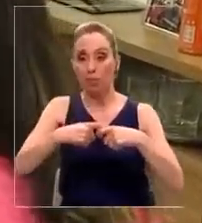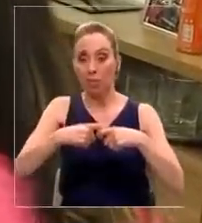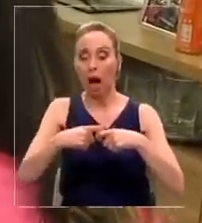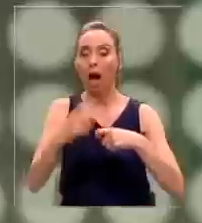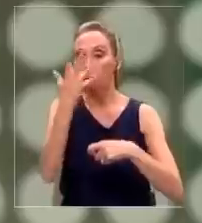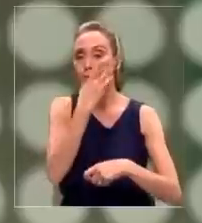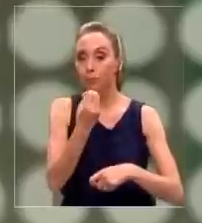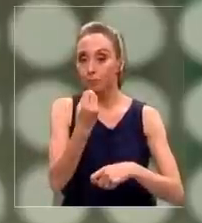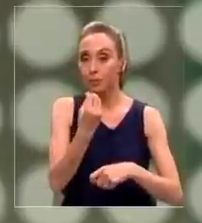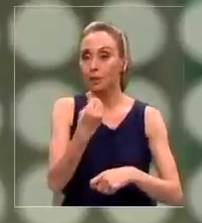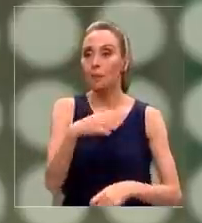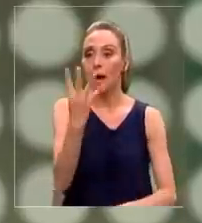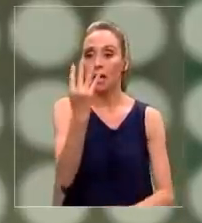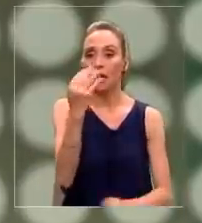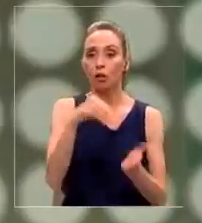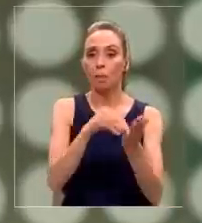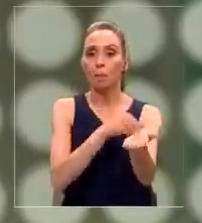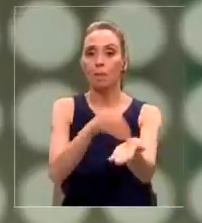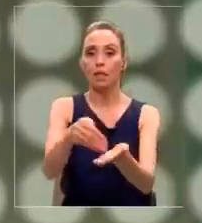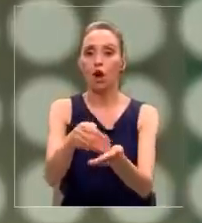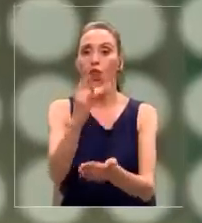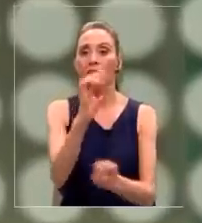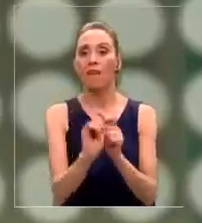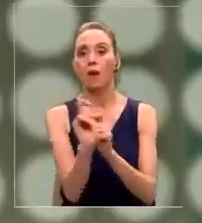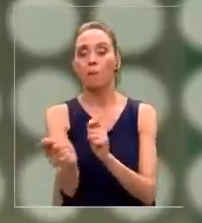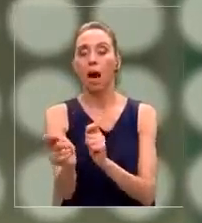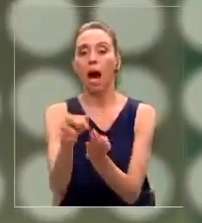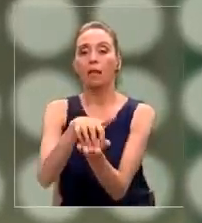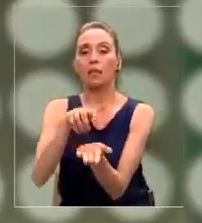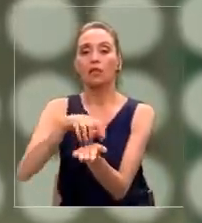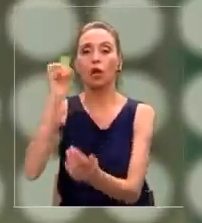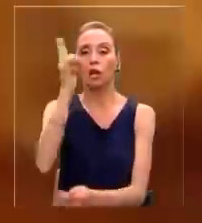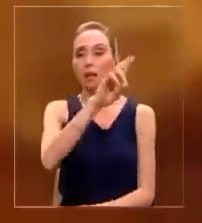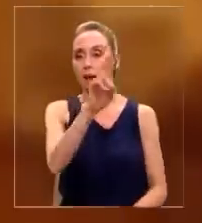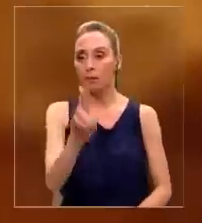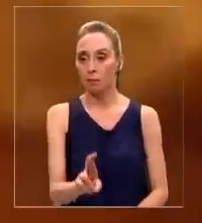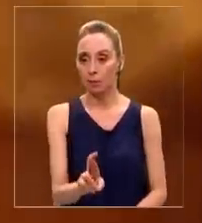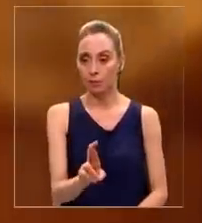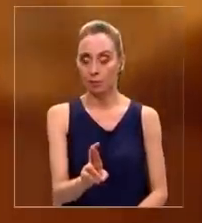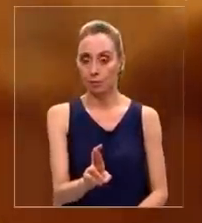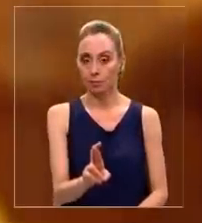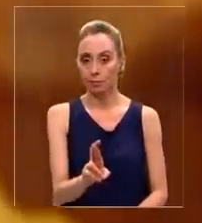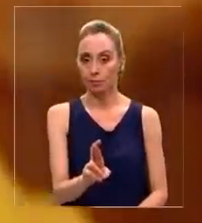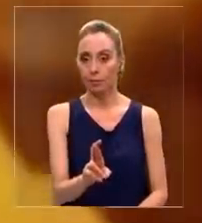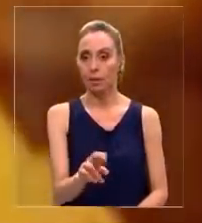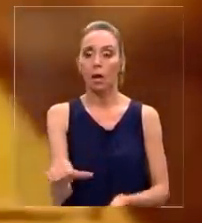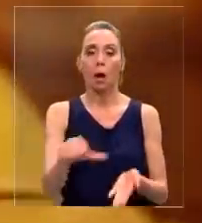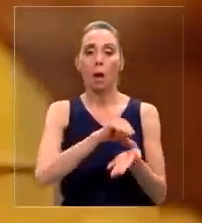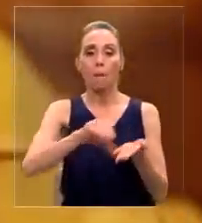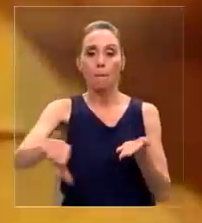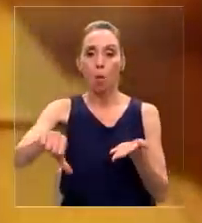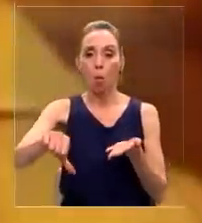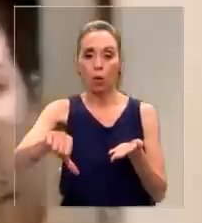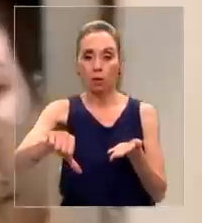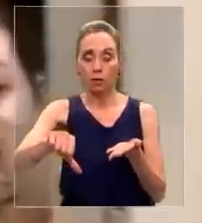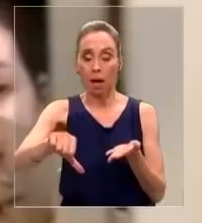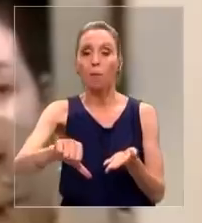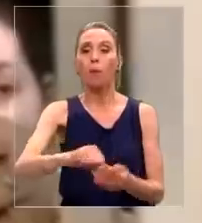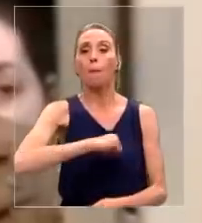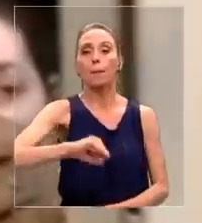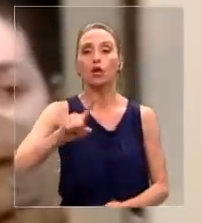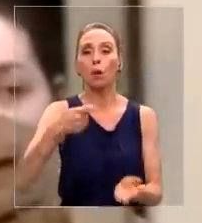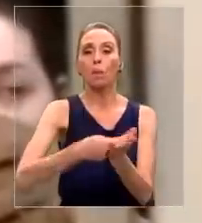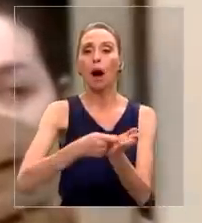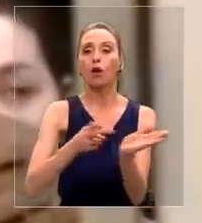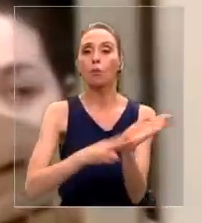y adeuda más de 14 mil millones de pesos a la Tesorería General de la República. Es la multa que le cursaron por la evasión